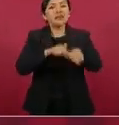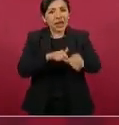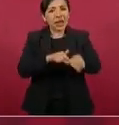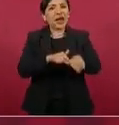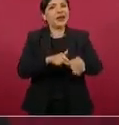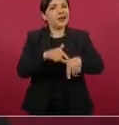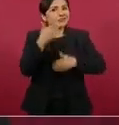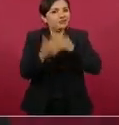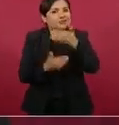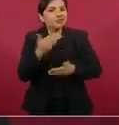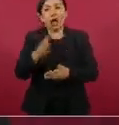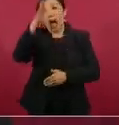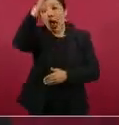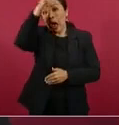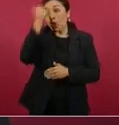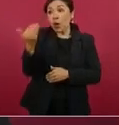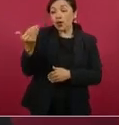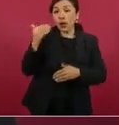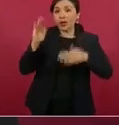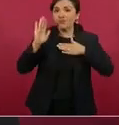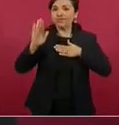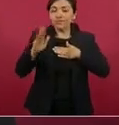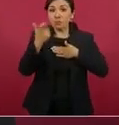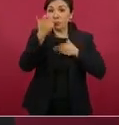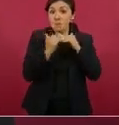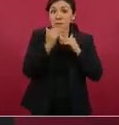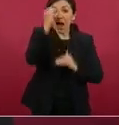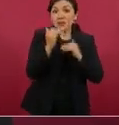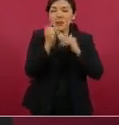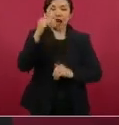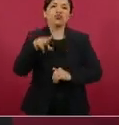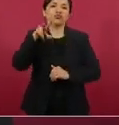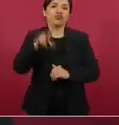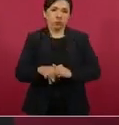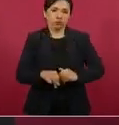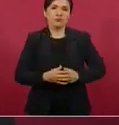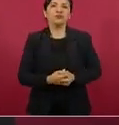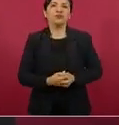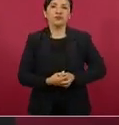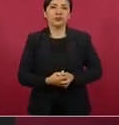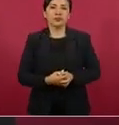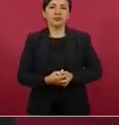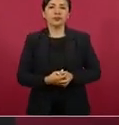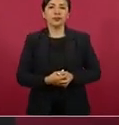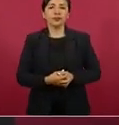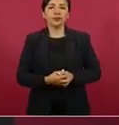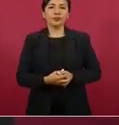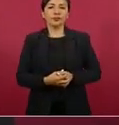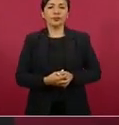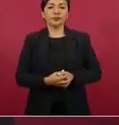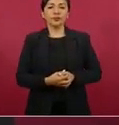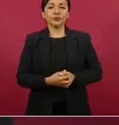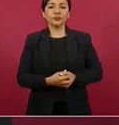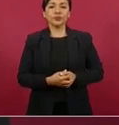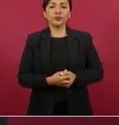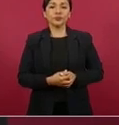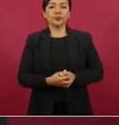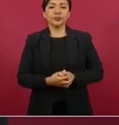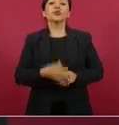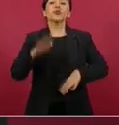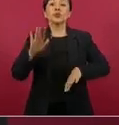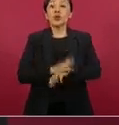mantener el compromiso de no aumentar el precio de la luz. Fue por